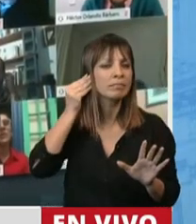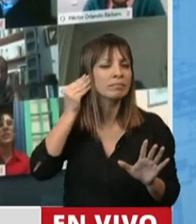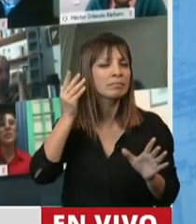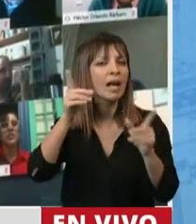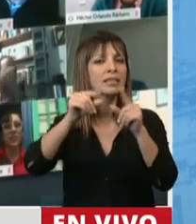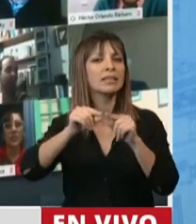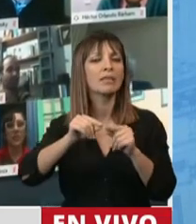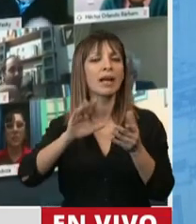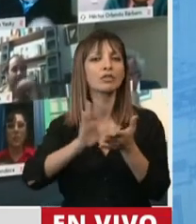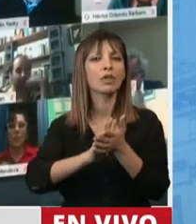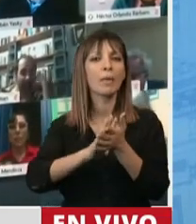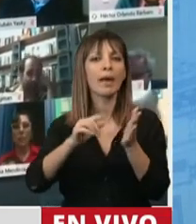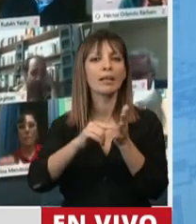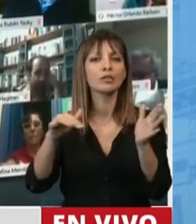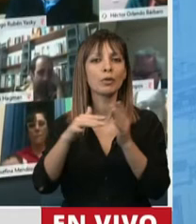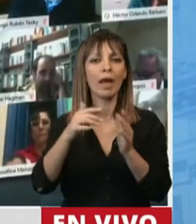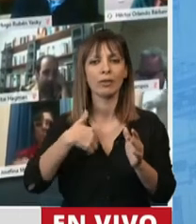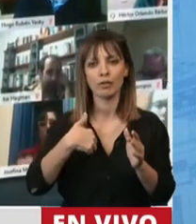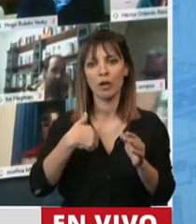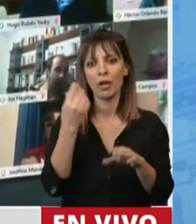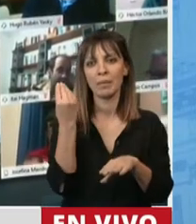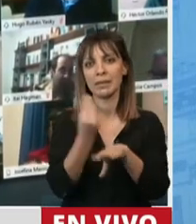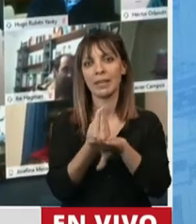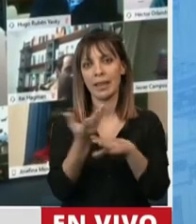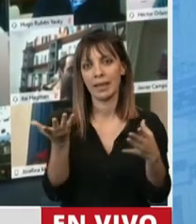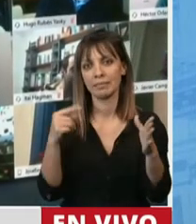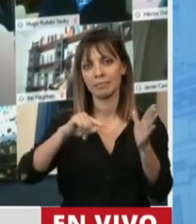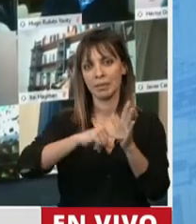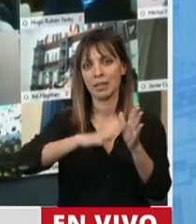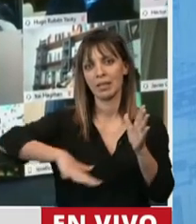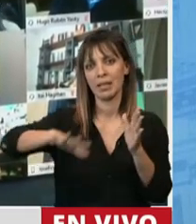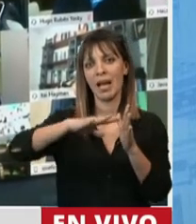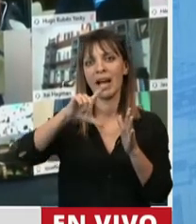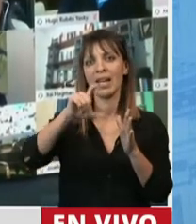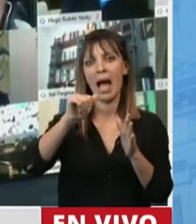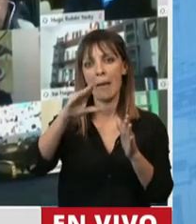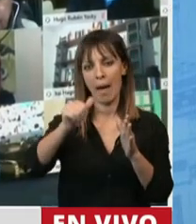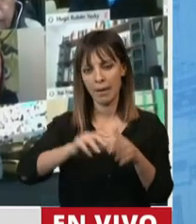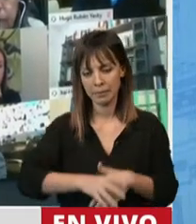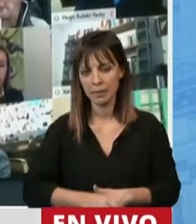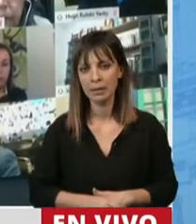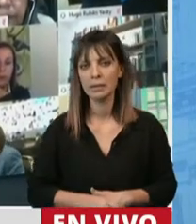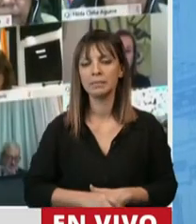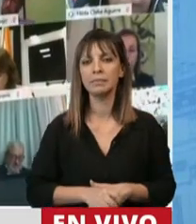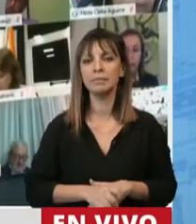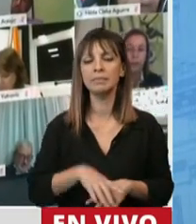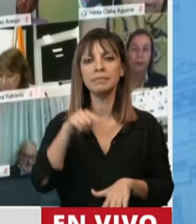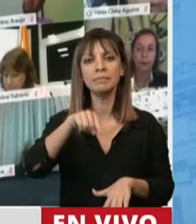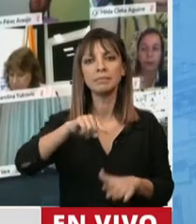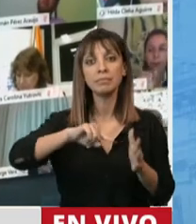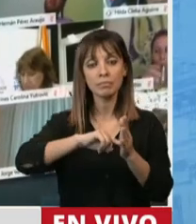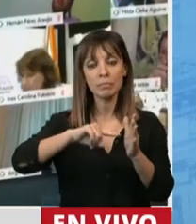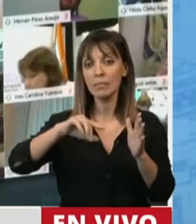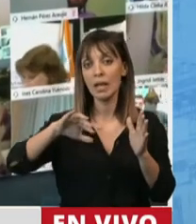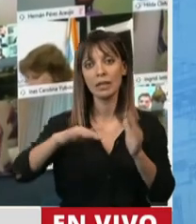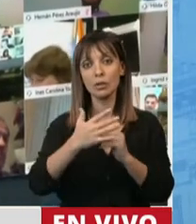que ver con la ciudad a la cual hoy me toca representar acá, que es la ciudad de Buenos Aires, que ni más ni menos que la